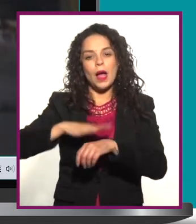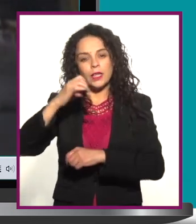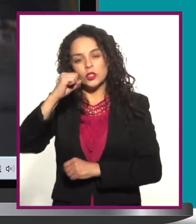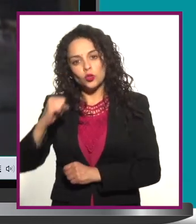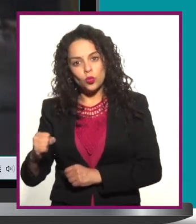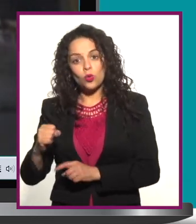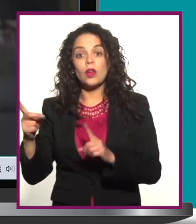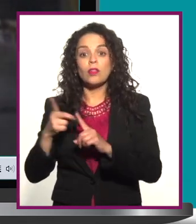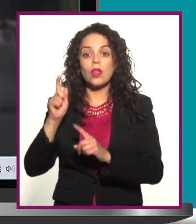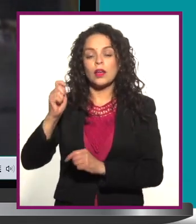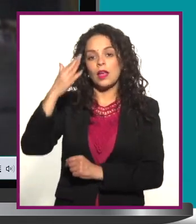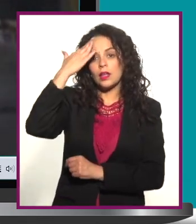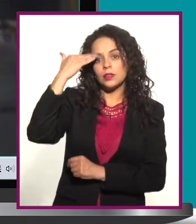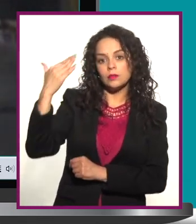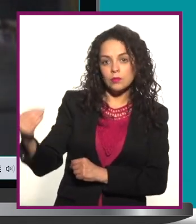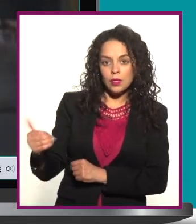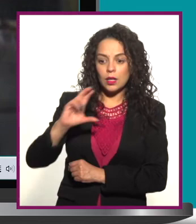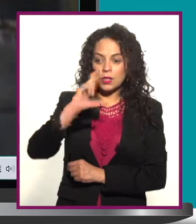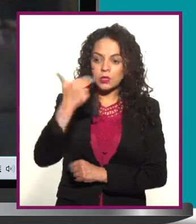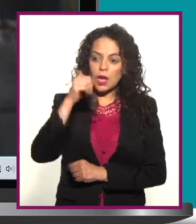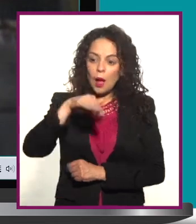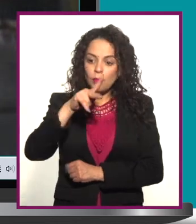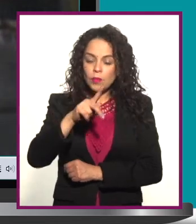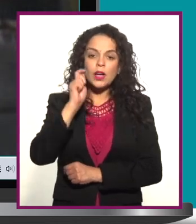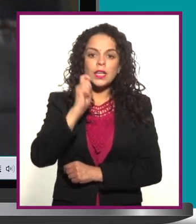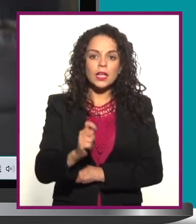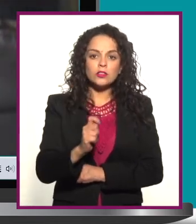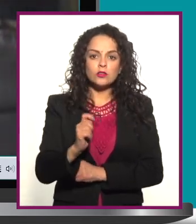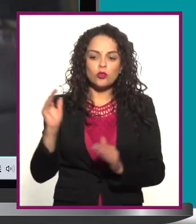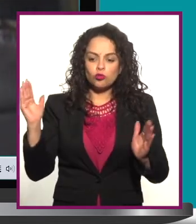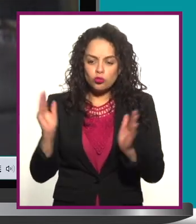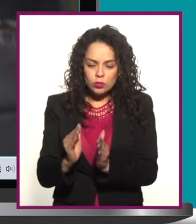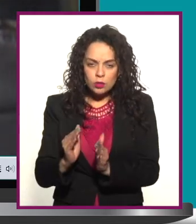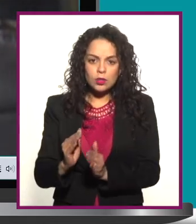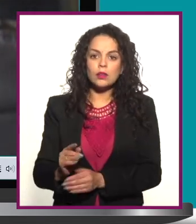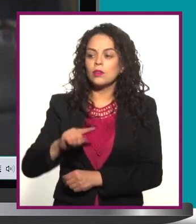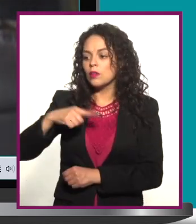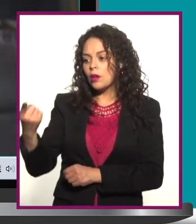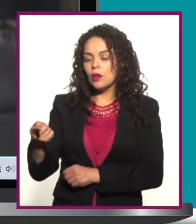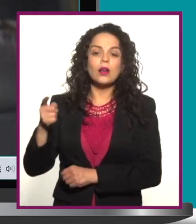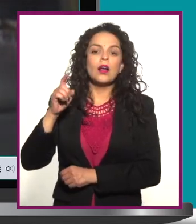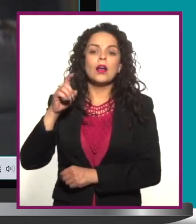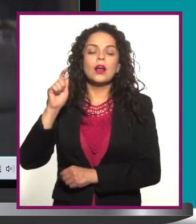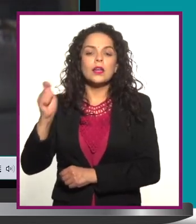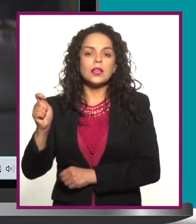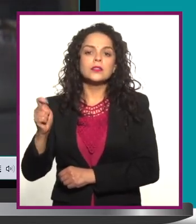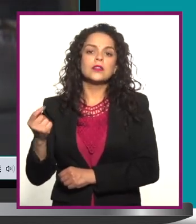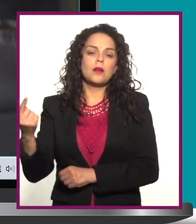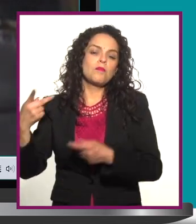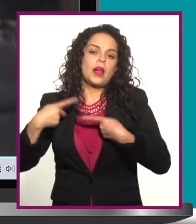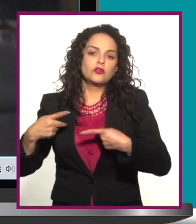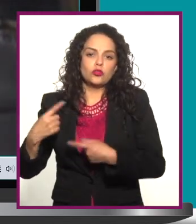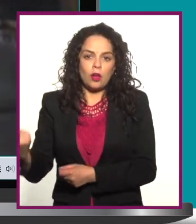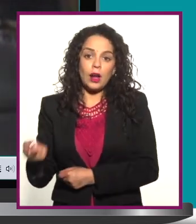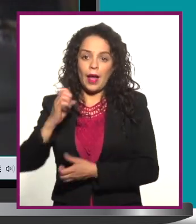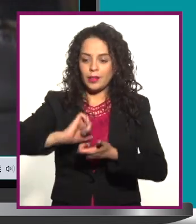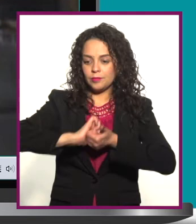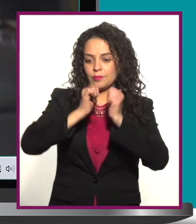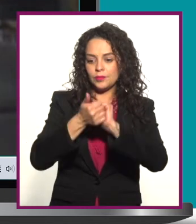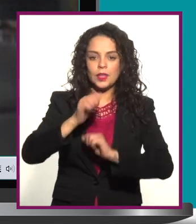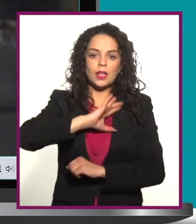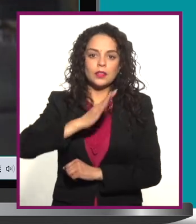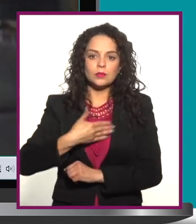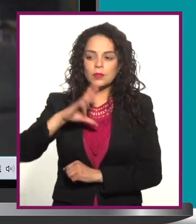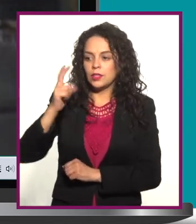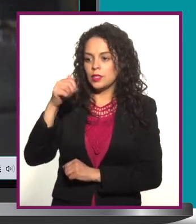viene del maya, de cham, que significa pequeño, mac, que significa persona, y se le agrega el sufijo co para hacerla en